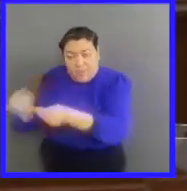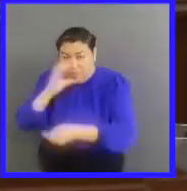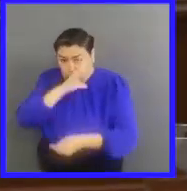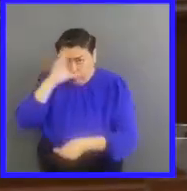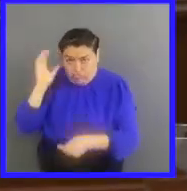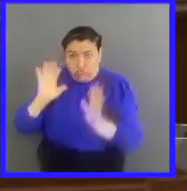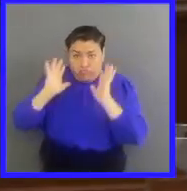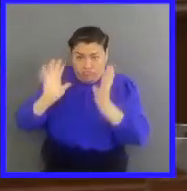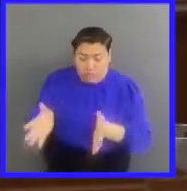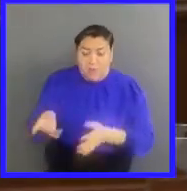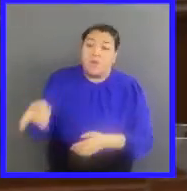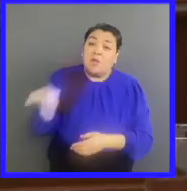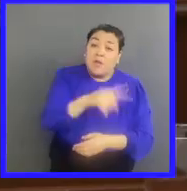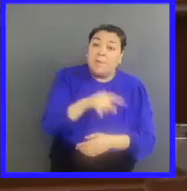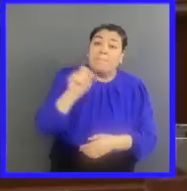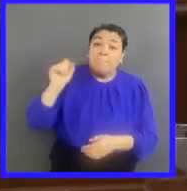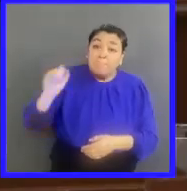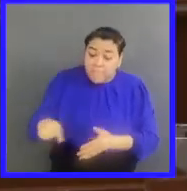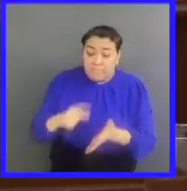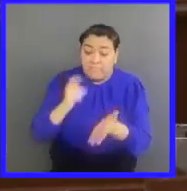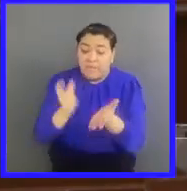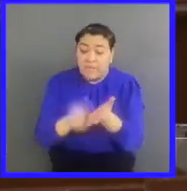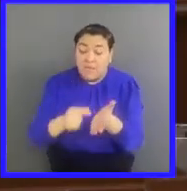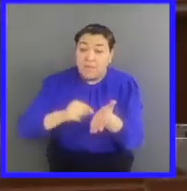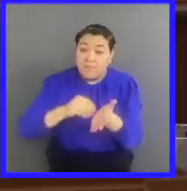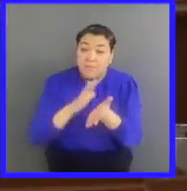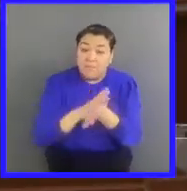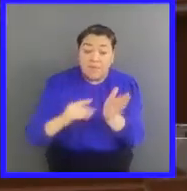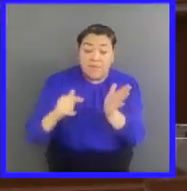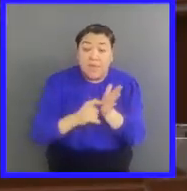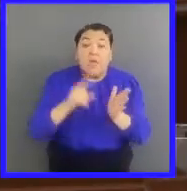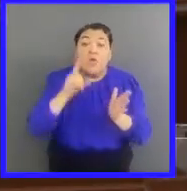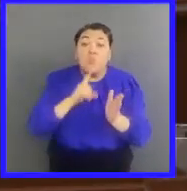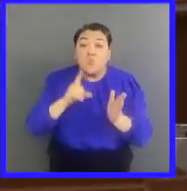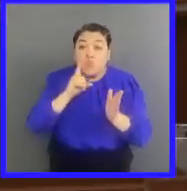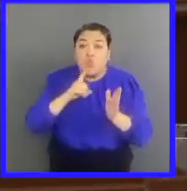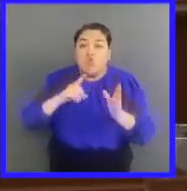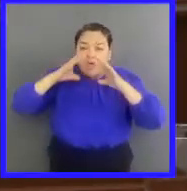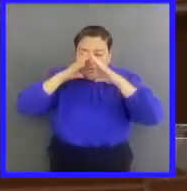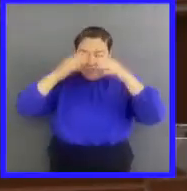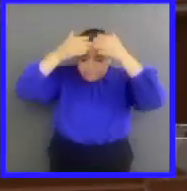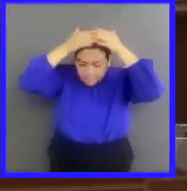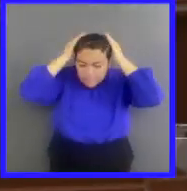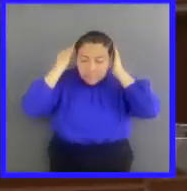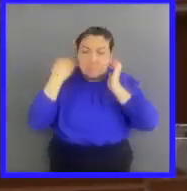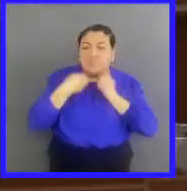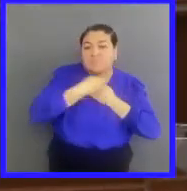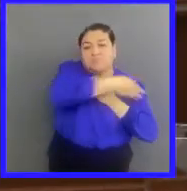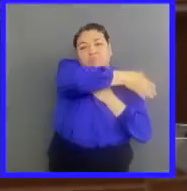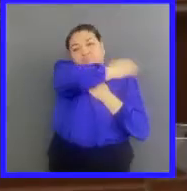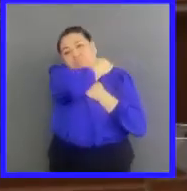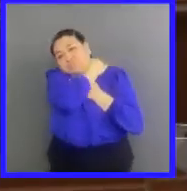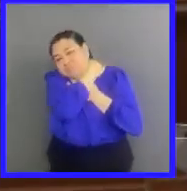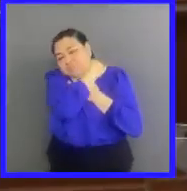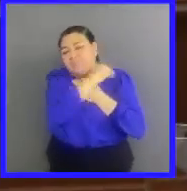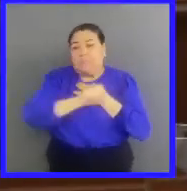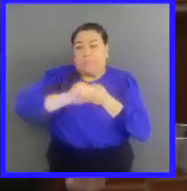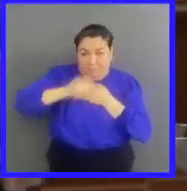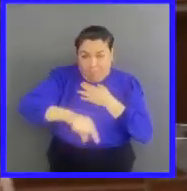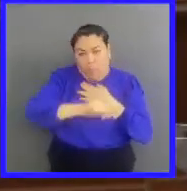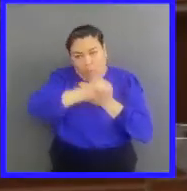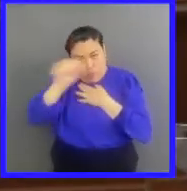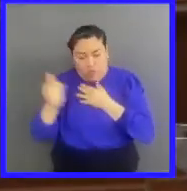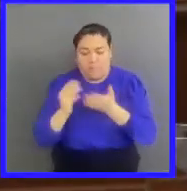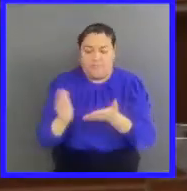esa carta precisamente la mujer porta el hijab. También en el expediente, el Instituto